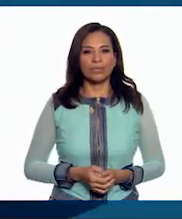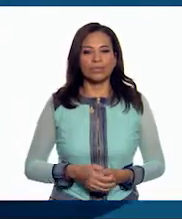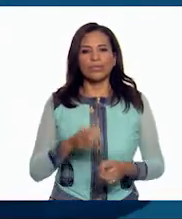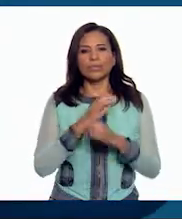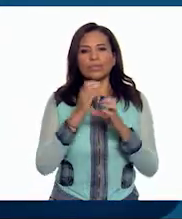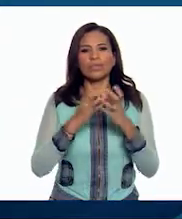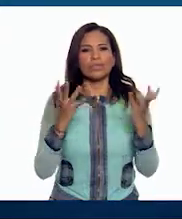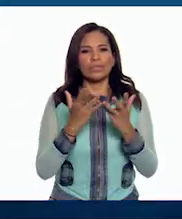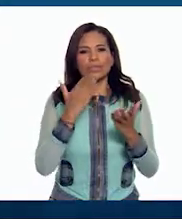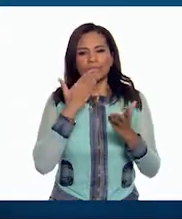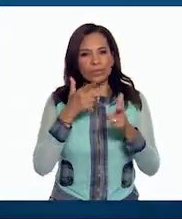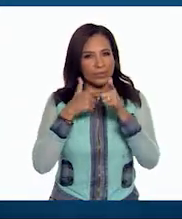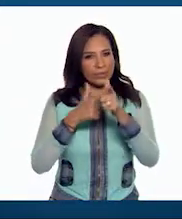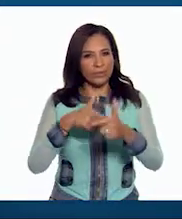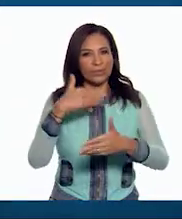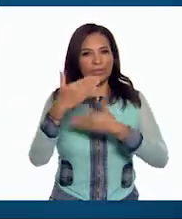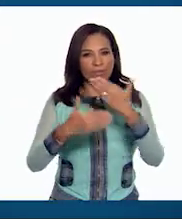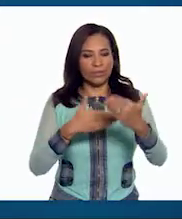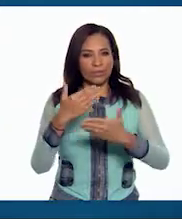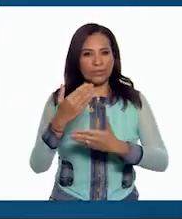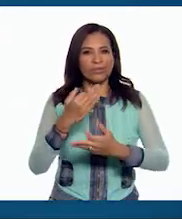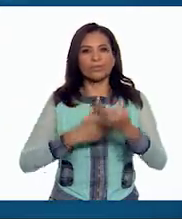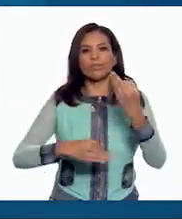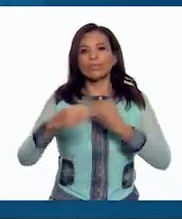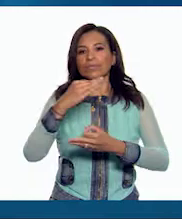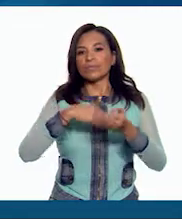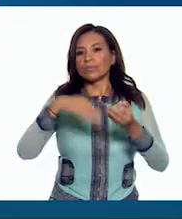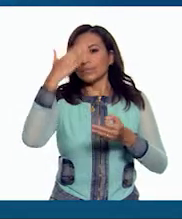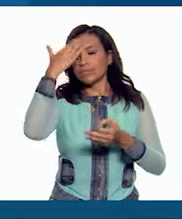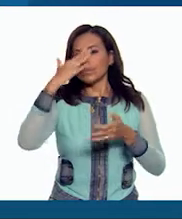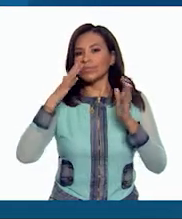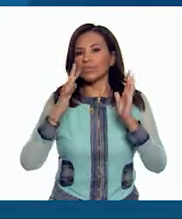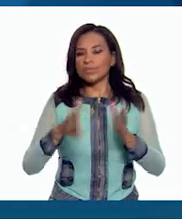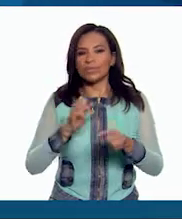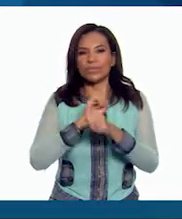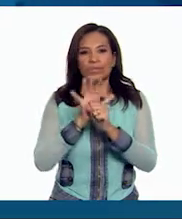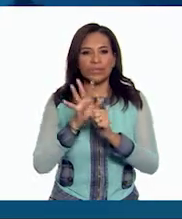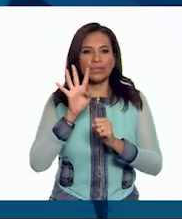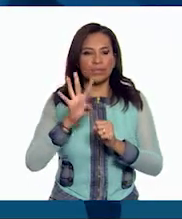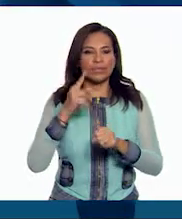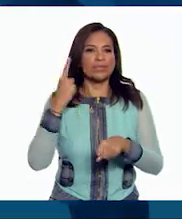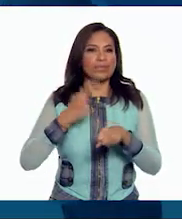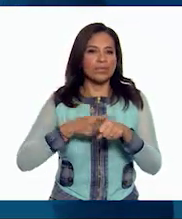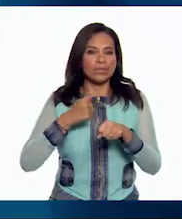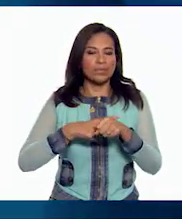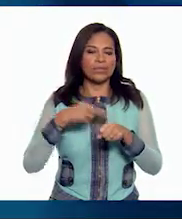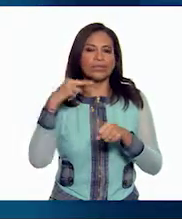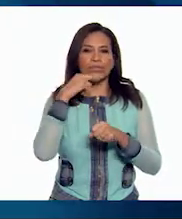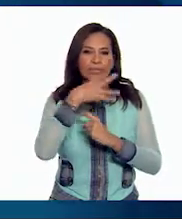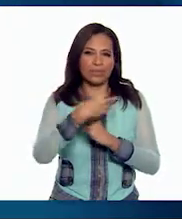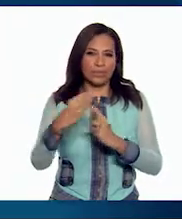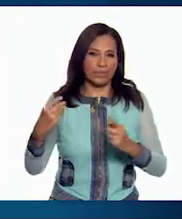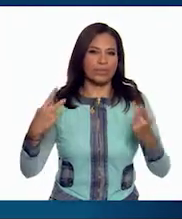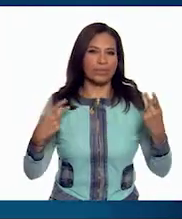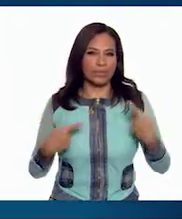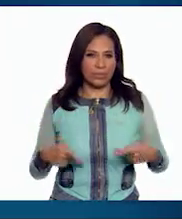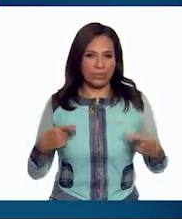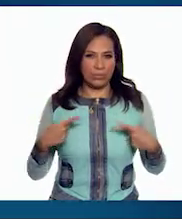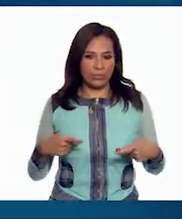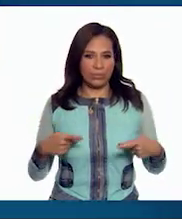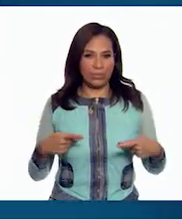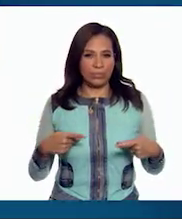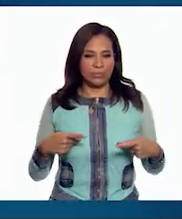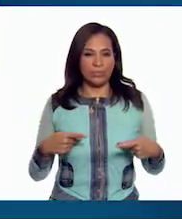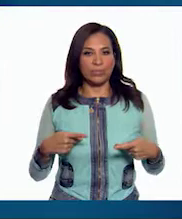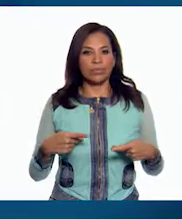Buenas prácticas para seguir adelante. Como todos sabemos, la COVID-19 es una enfermedad que se contagia muy fácilmente entre